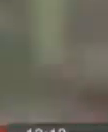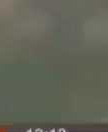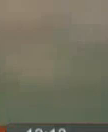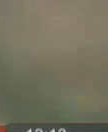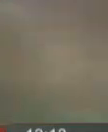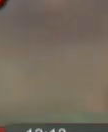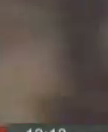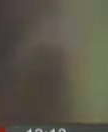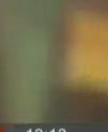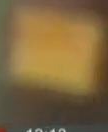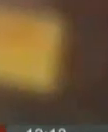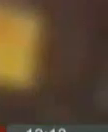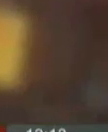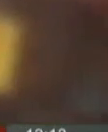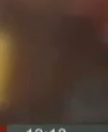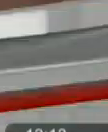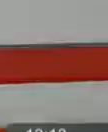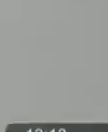770-88444.